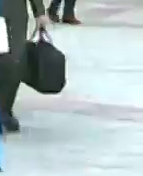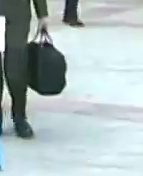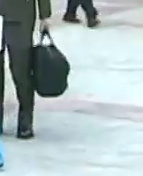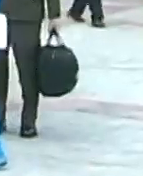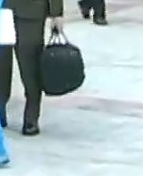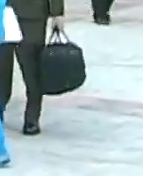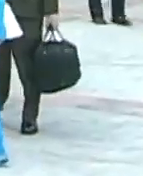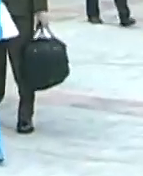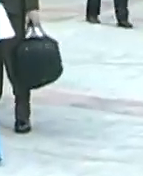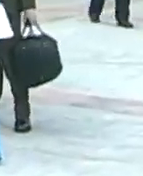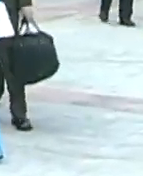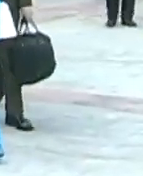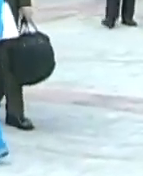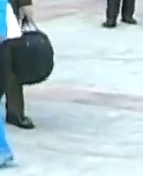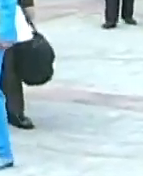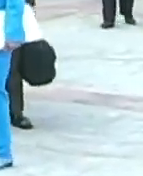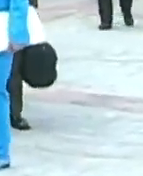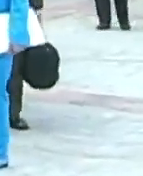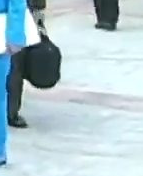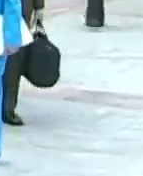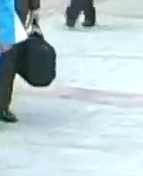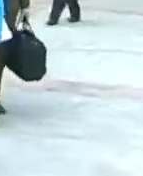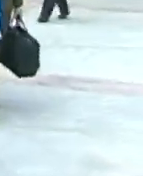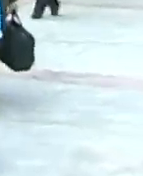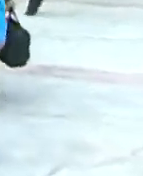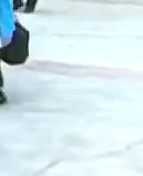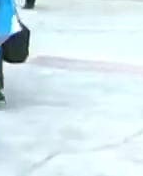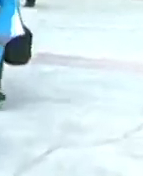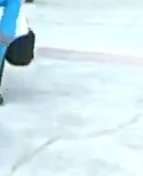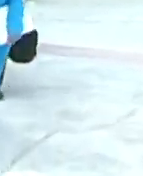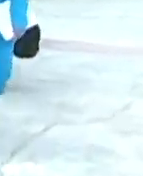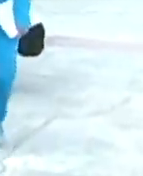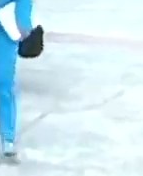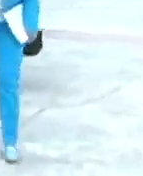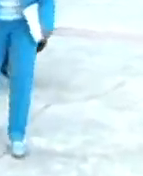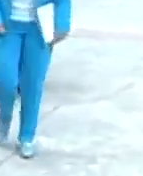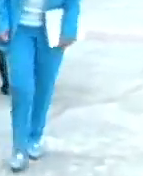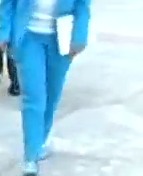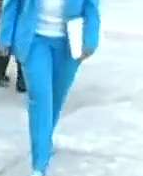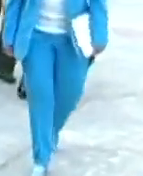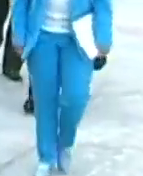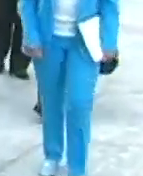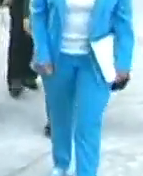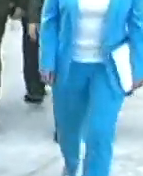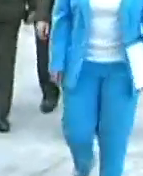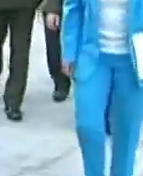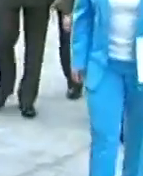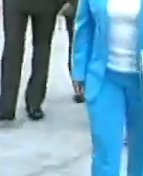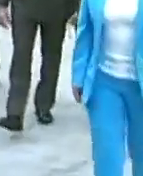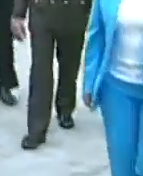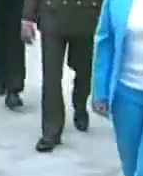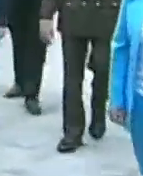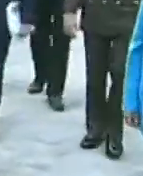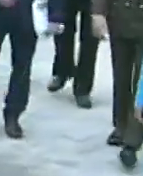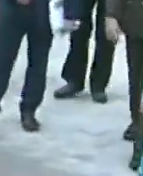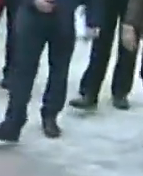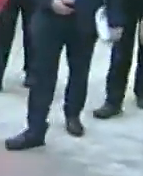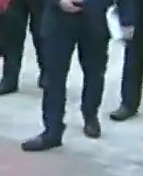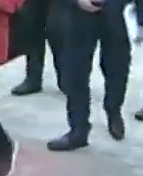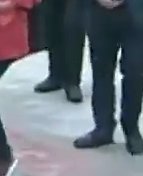ha venido conformando en este gran Congreso Venezolano de Mujeres. Mujeres que desde las bases están dando la gran